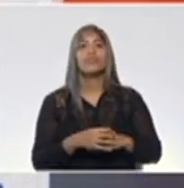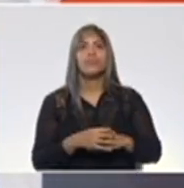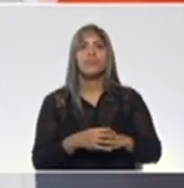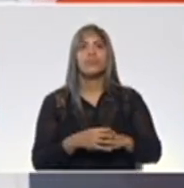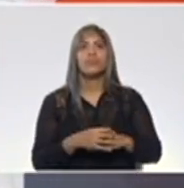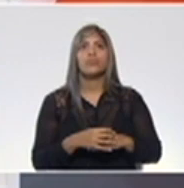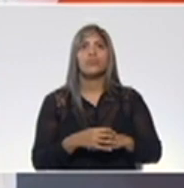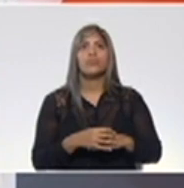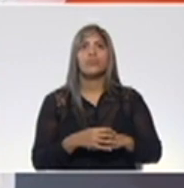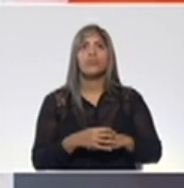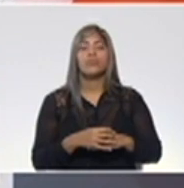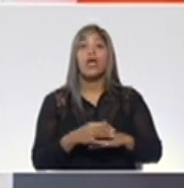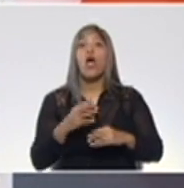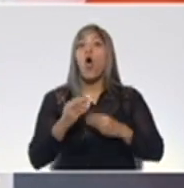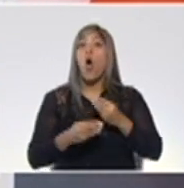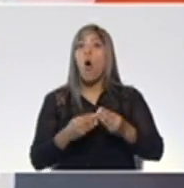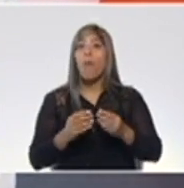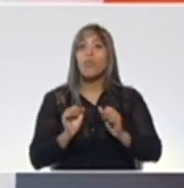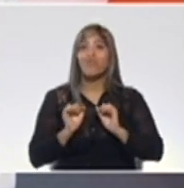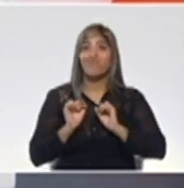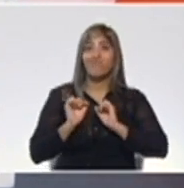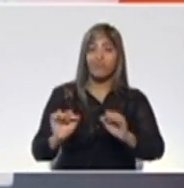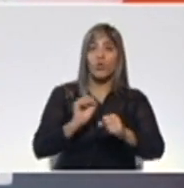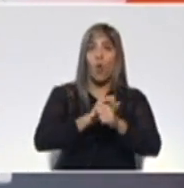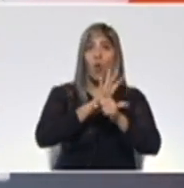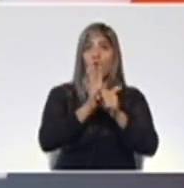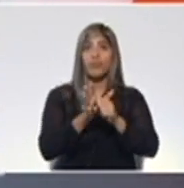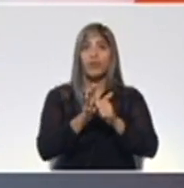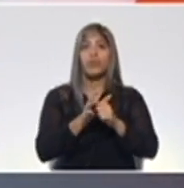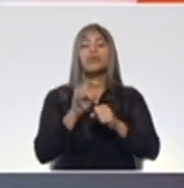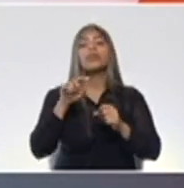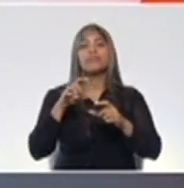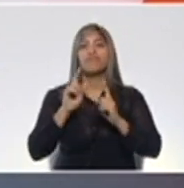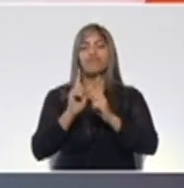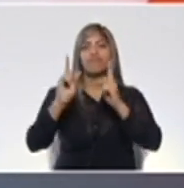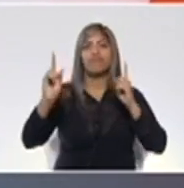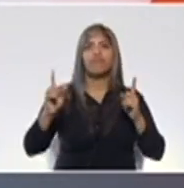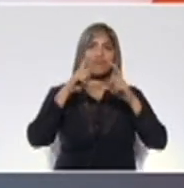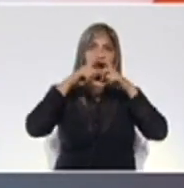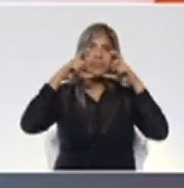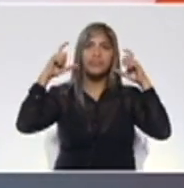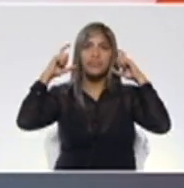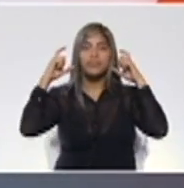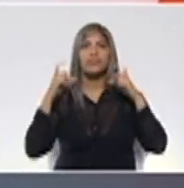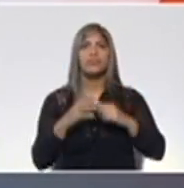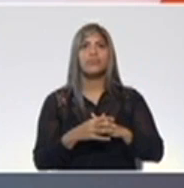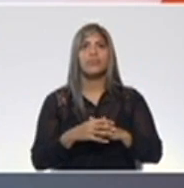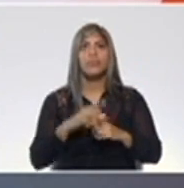Definitivamente el antídoto para el coronavirus es el distanciamiento y el uso del